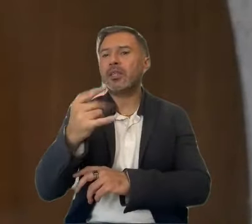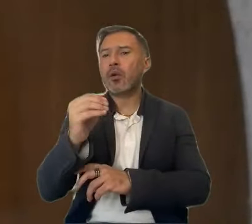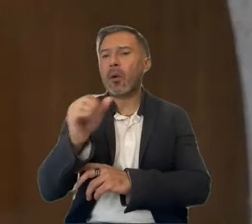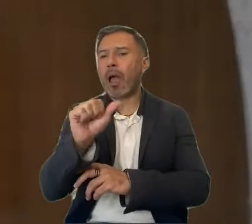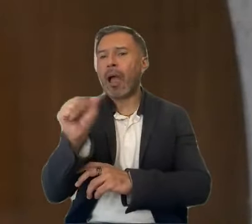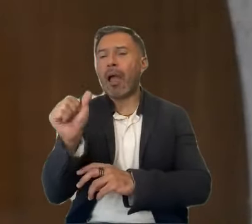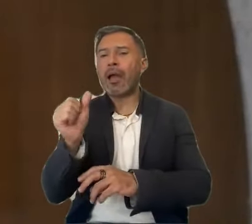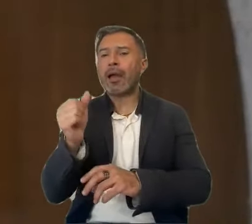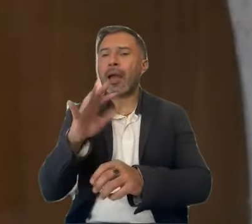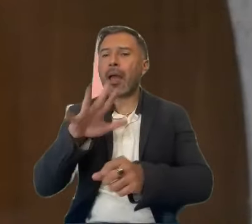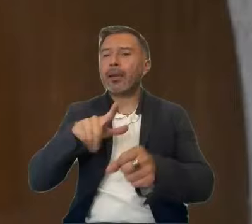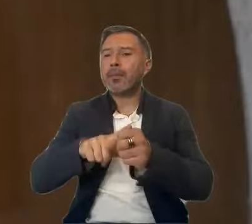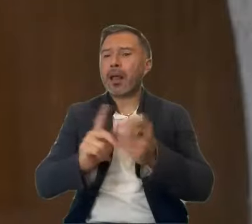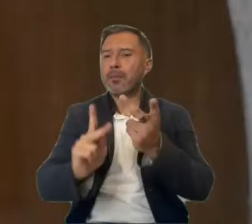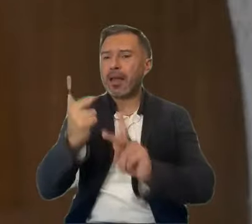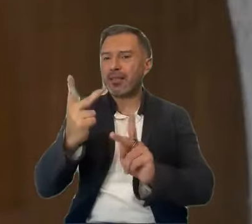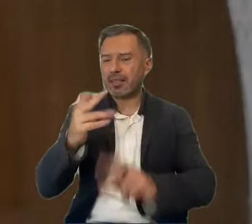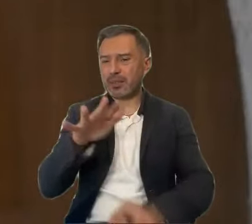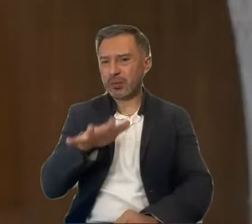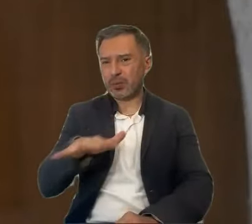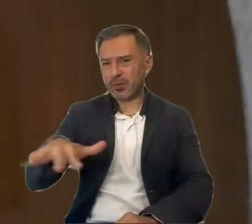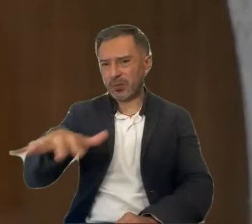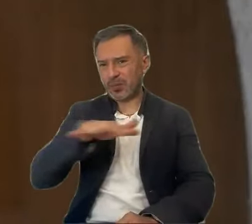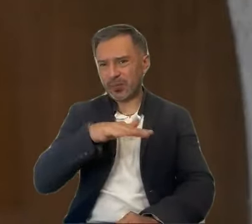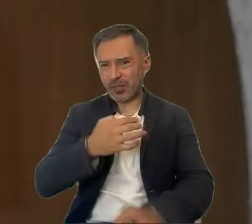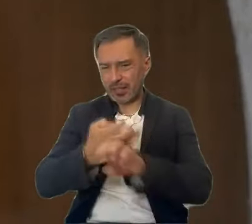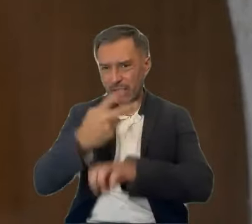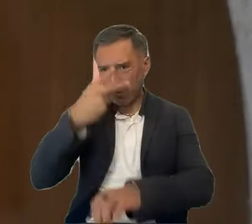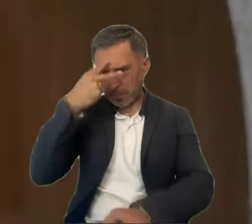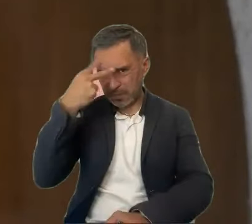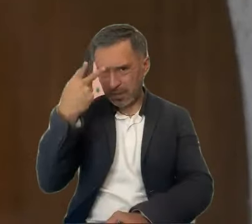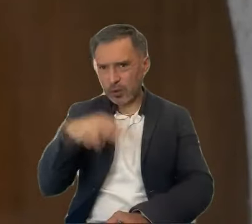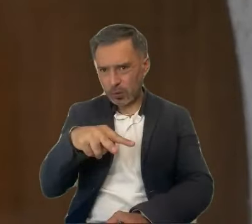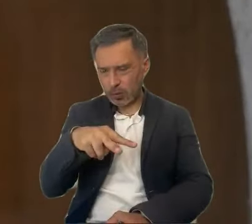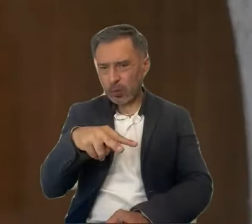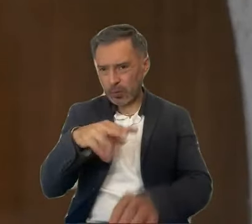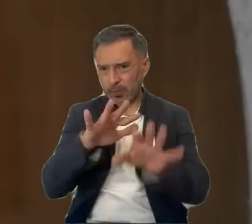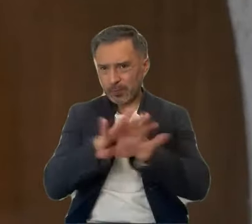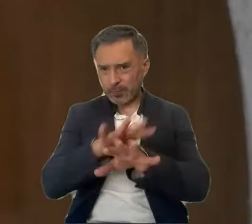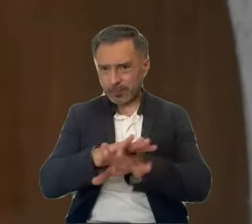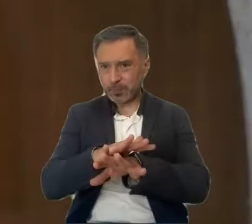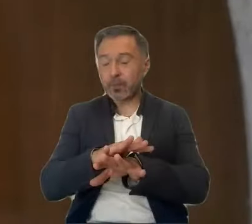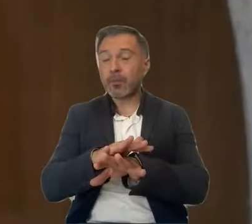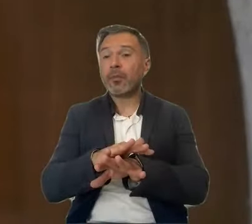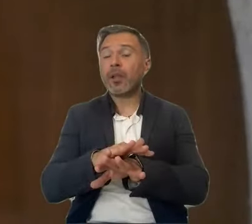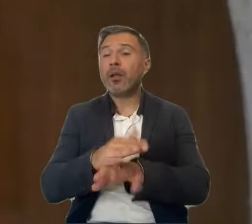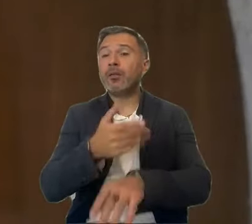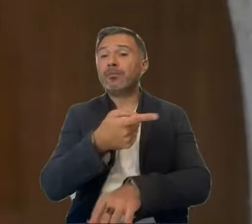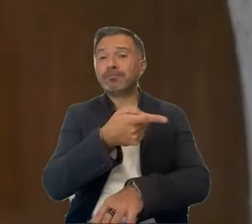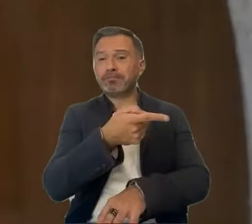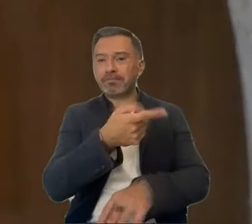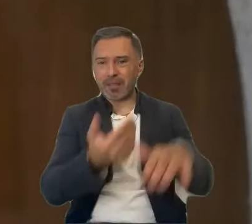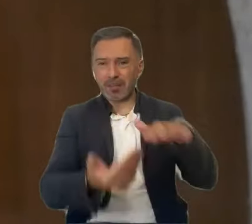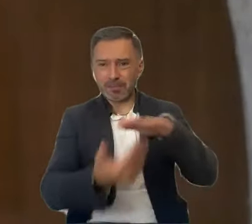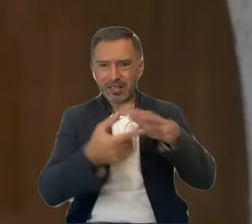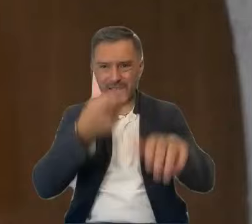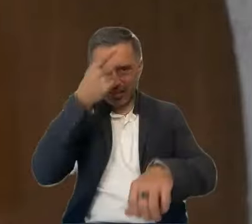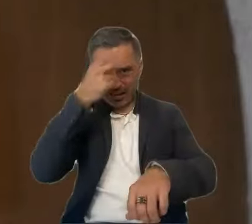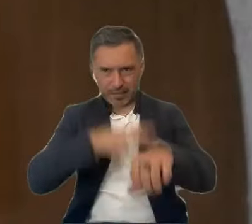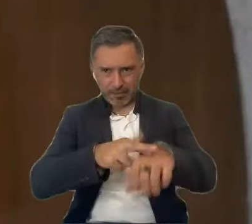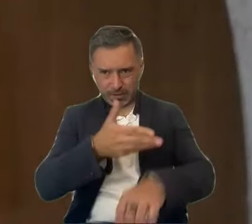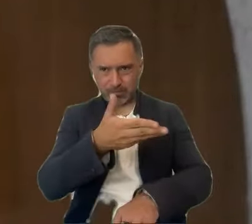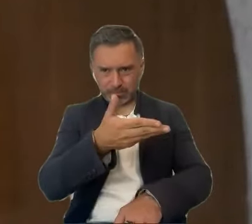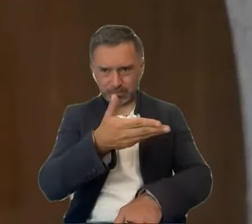Biodiversidad del Estado de México. Solicito a la mesa directiva